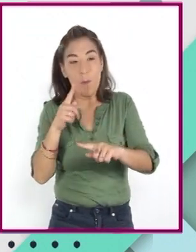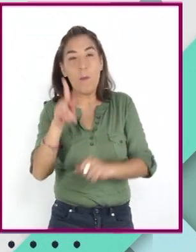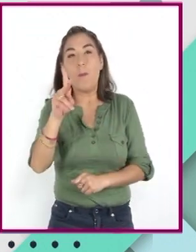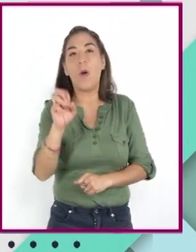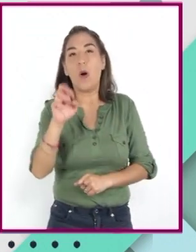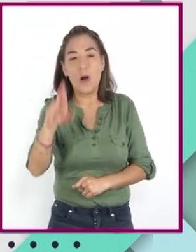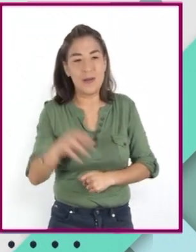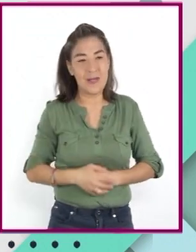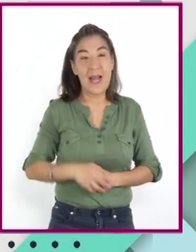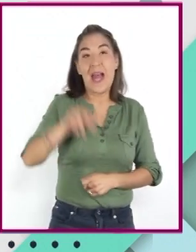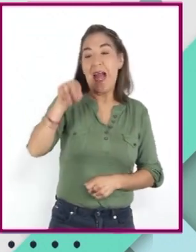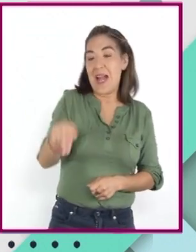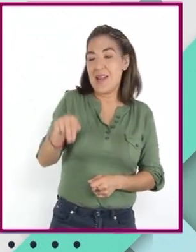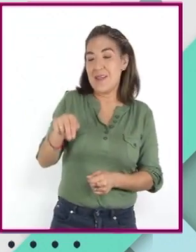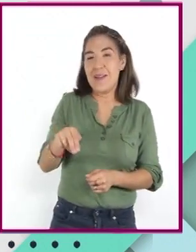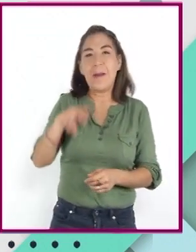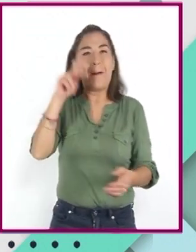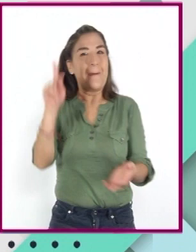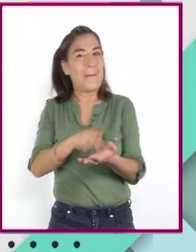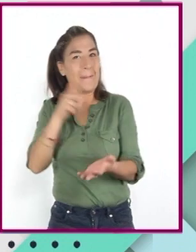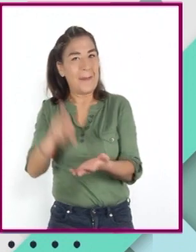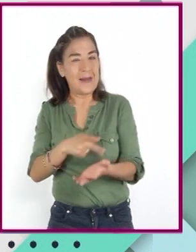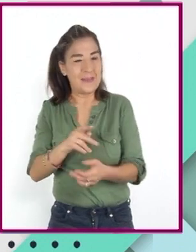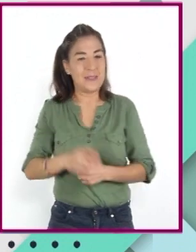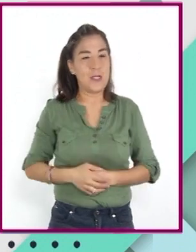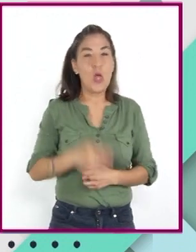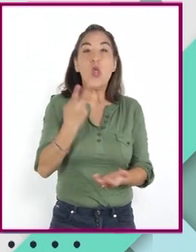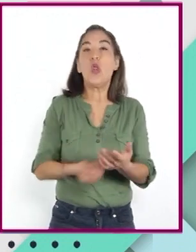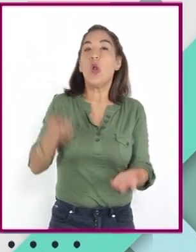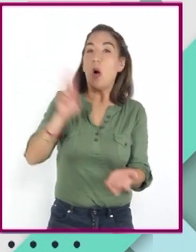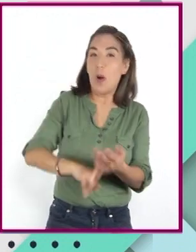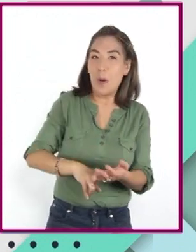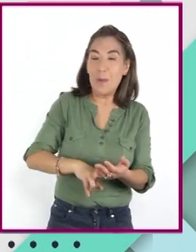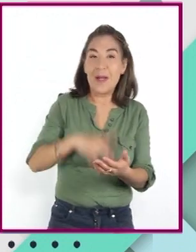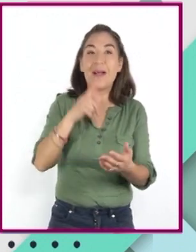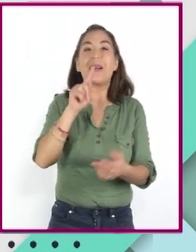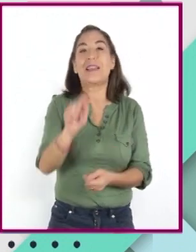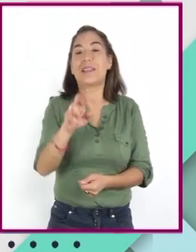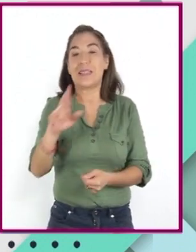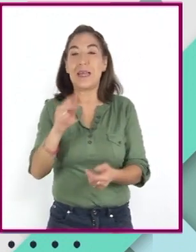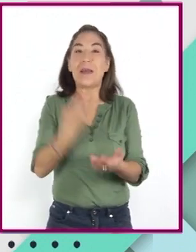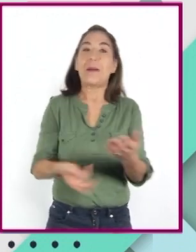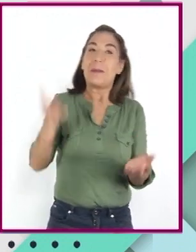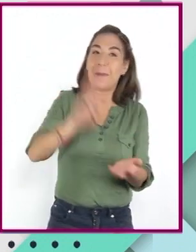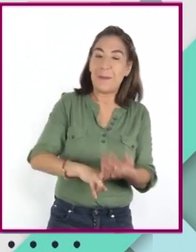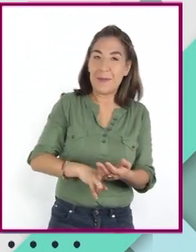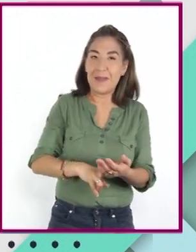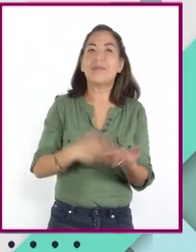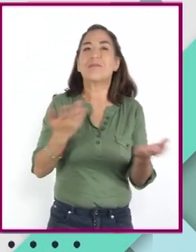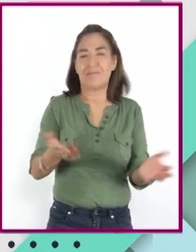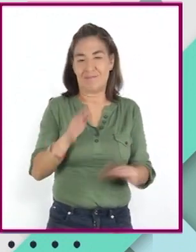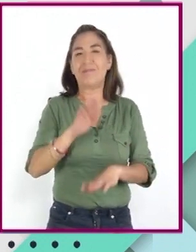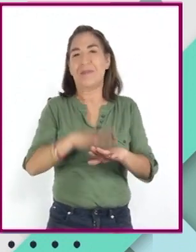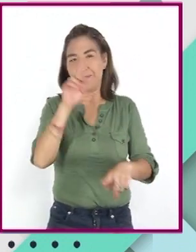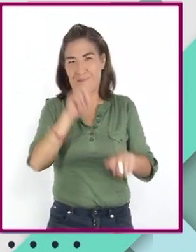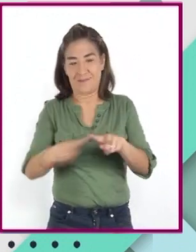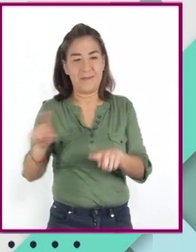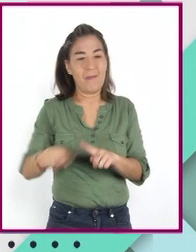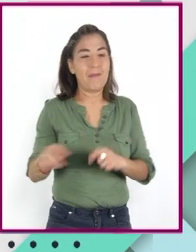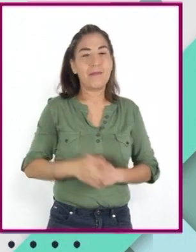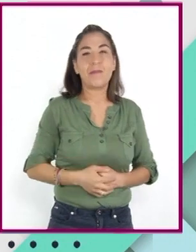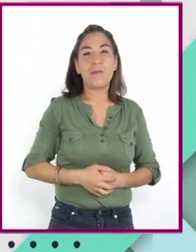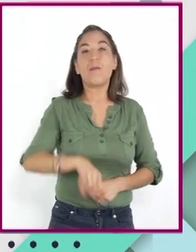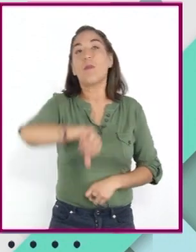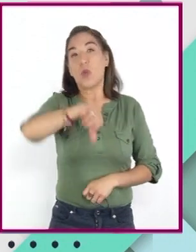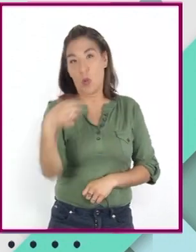o n veces, también doble, triple, cuádruple, entre otros.